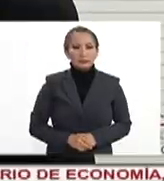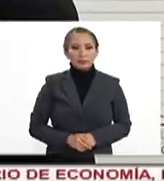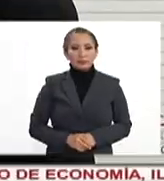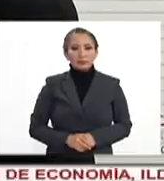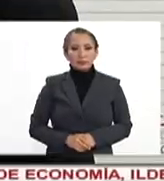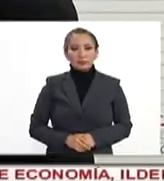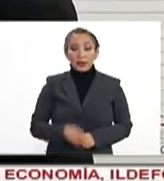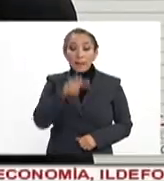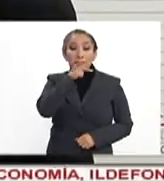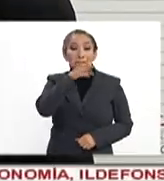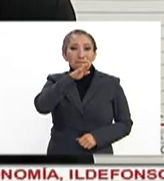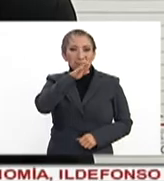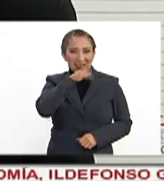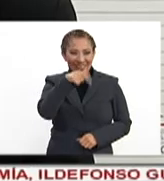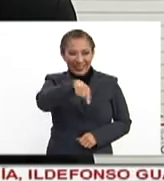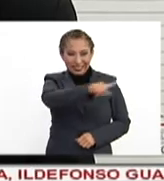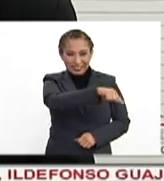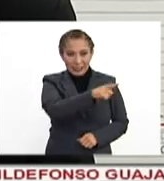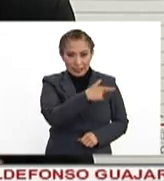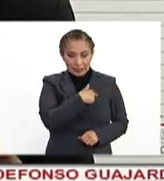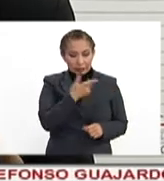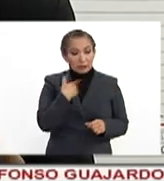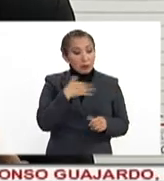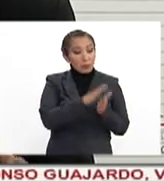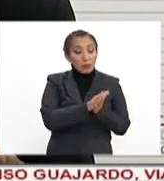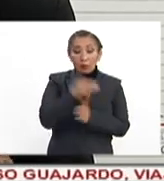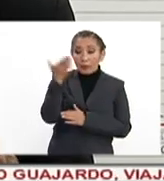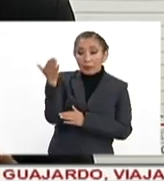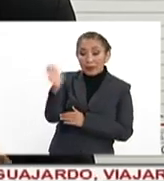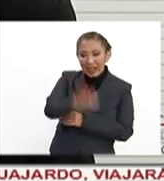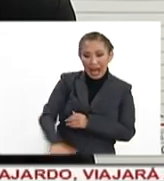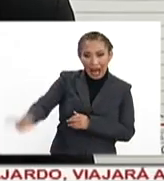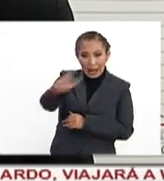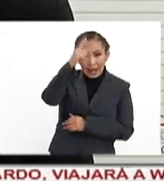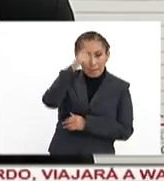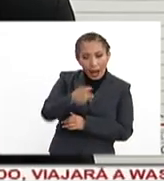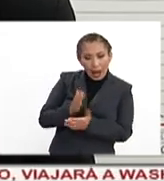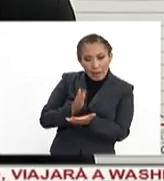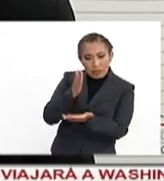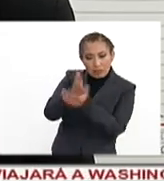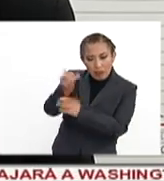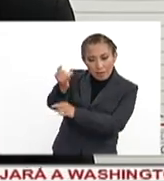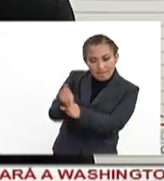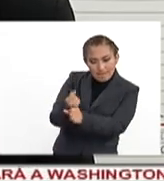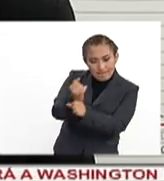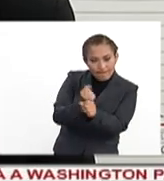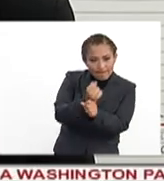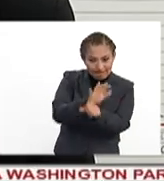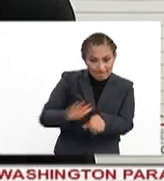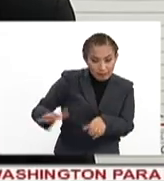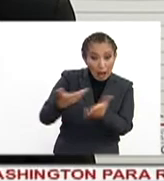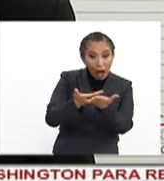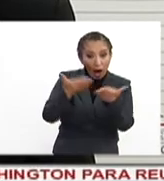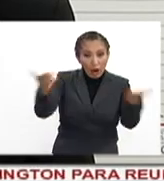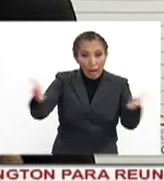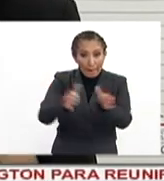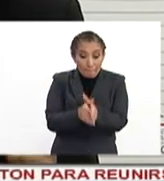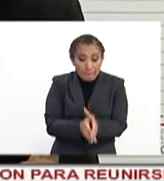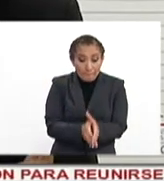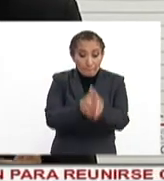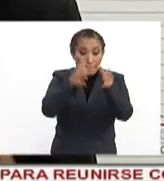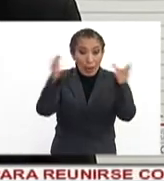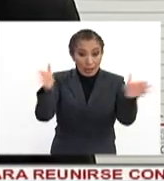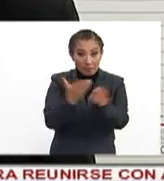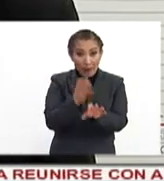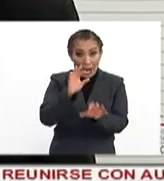Los propios padres pidieron que el área de aplicación del LIDAR sea ahora, y